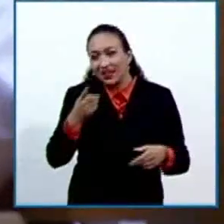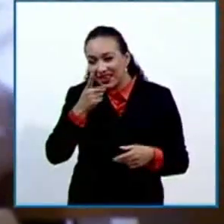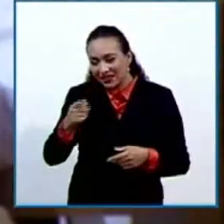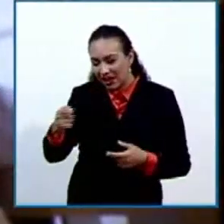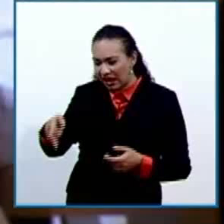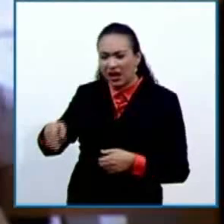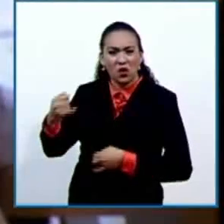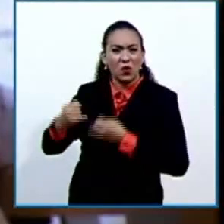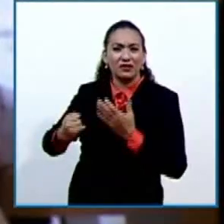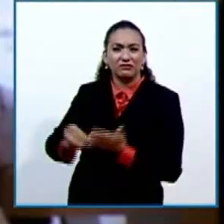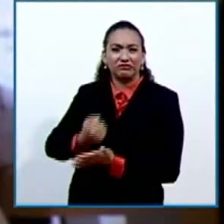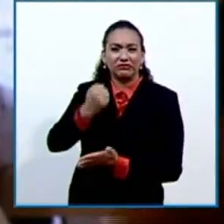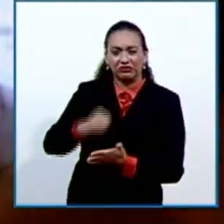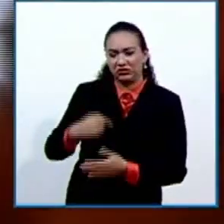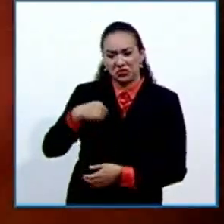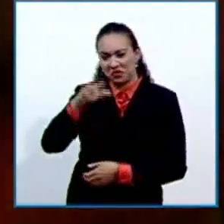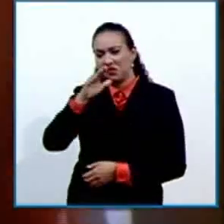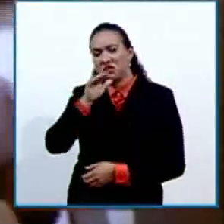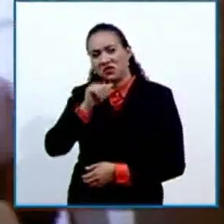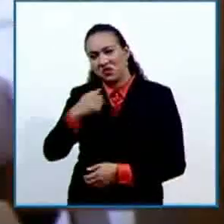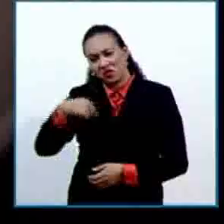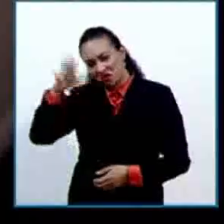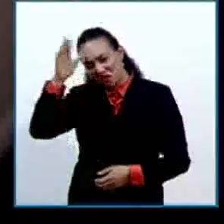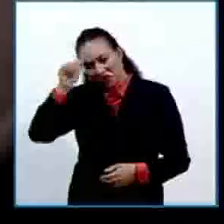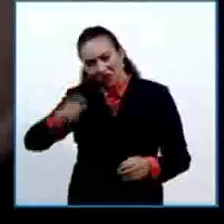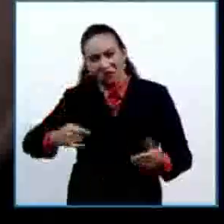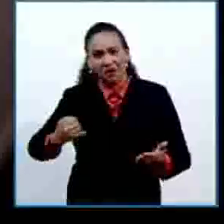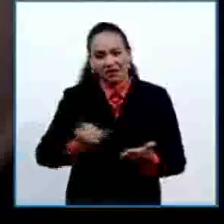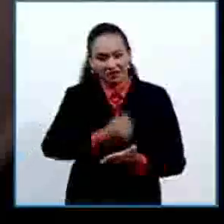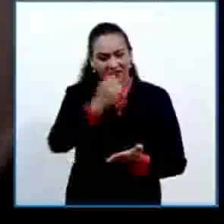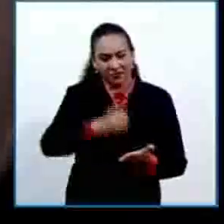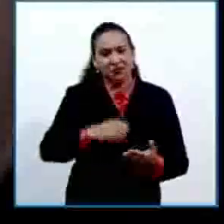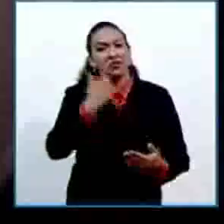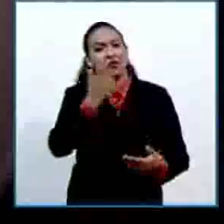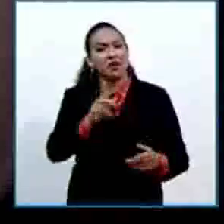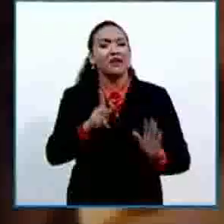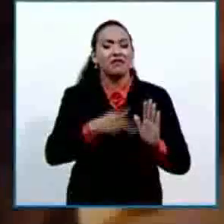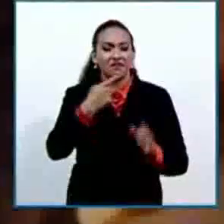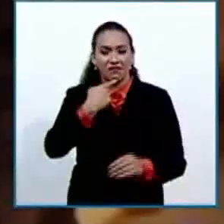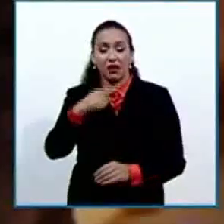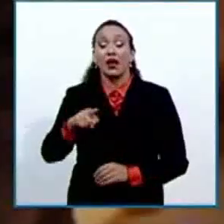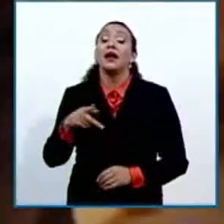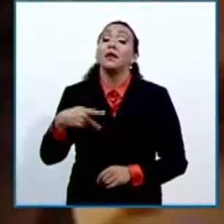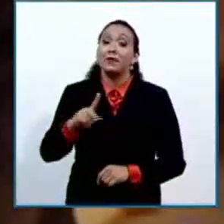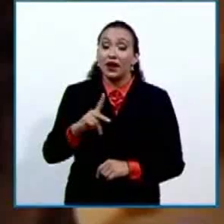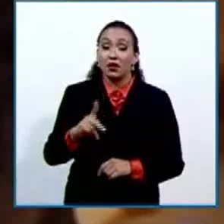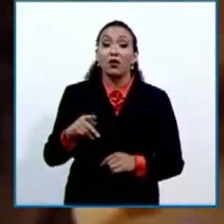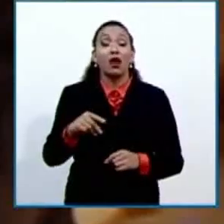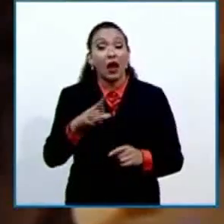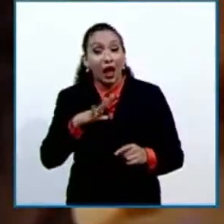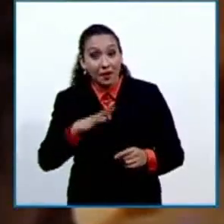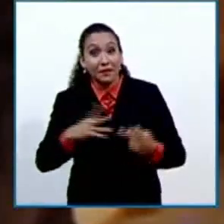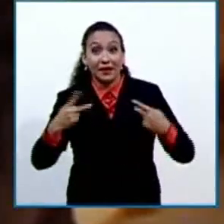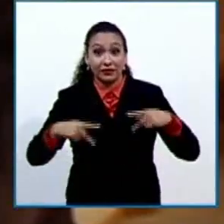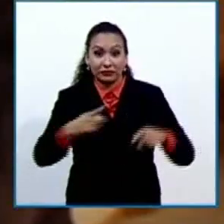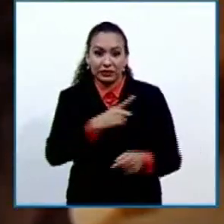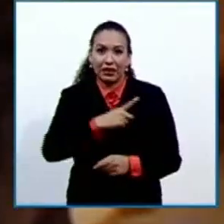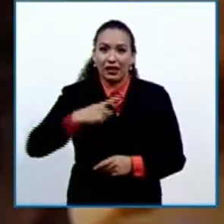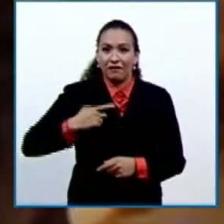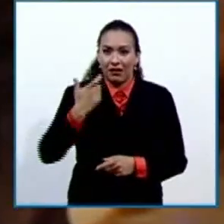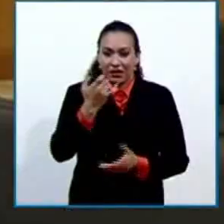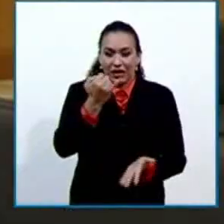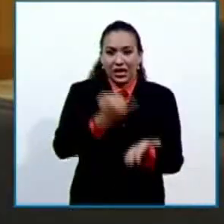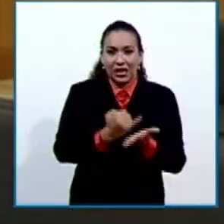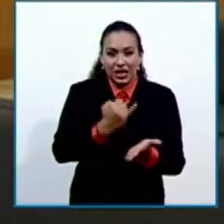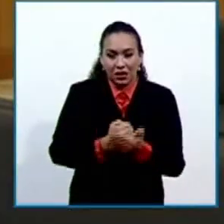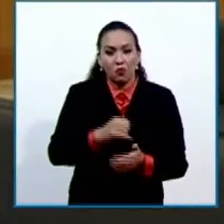también lo es que la Ley de Instituciones de Crédito excluye de esa obligación a este tipo de personas morales. La sala